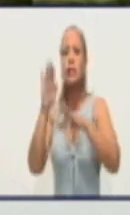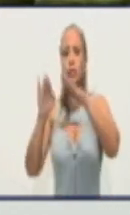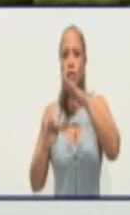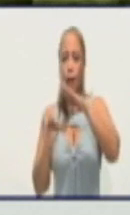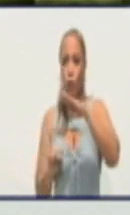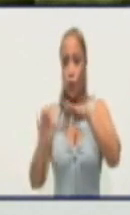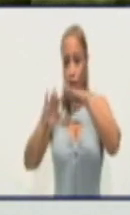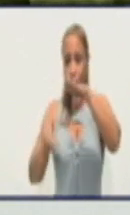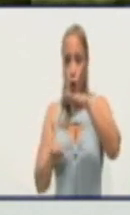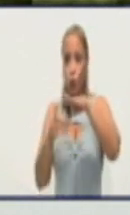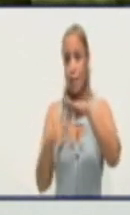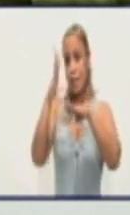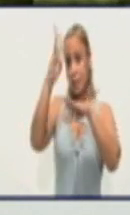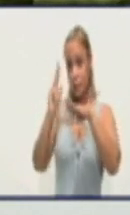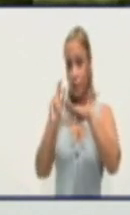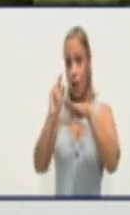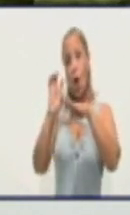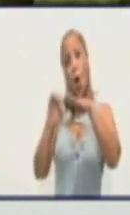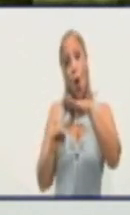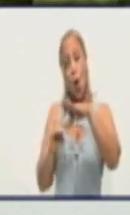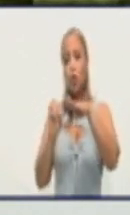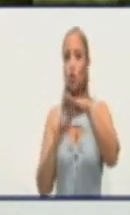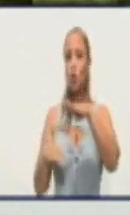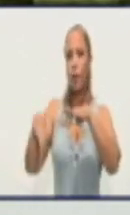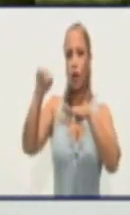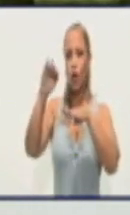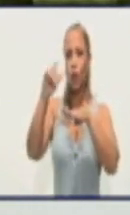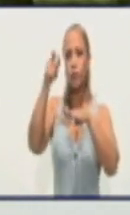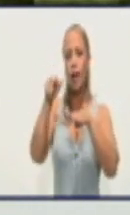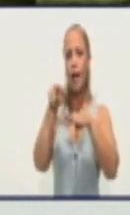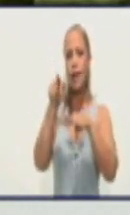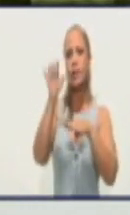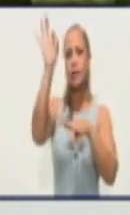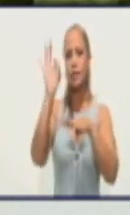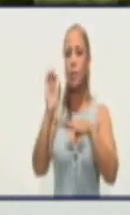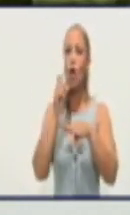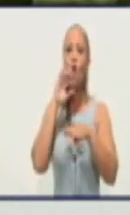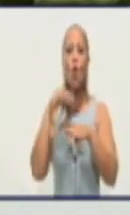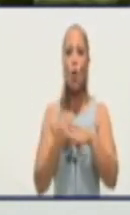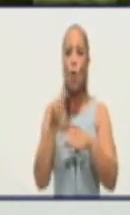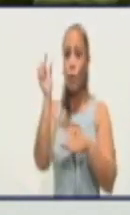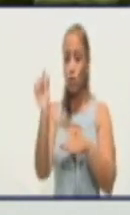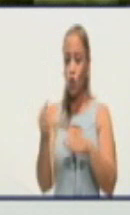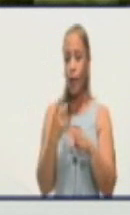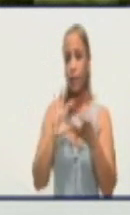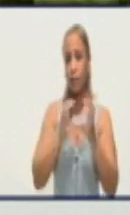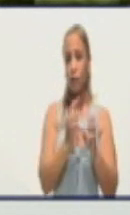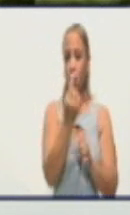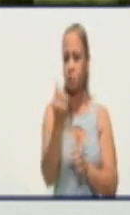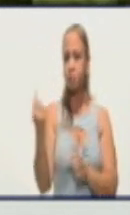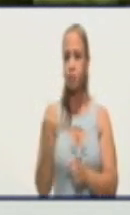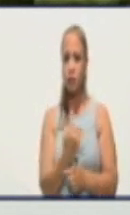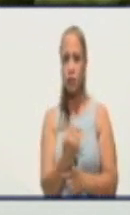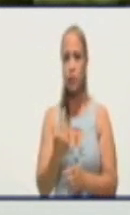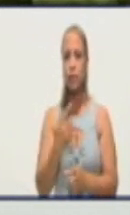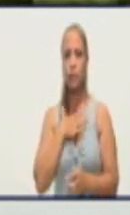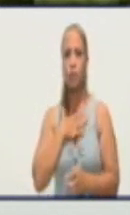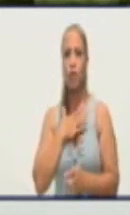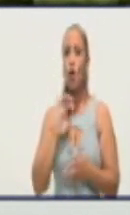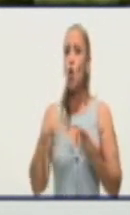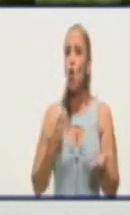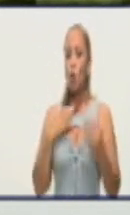cifra como persona. Si no estamos hablando de grupo poblacional, estamos hablando como persona de manera individual. Todo está en dependencia de cómo mi